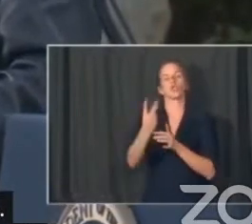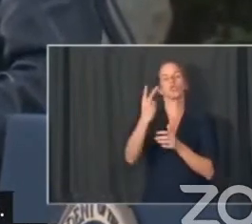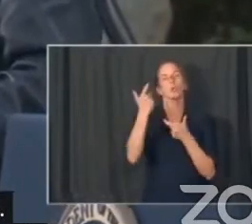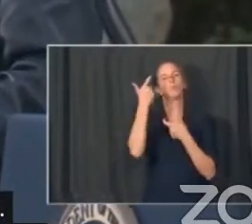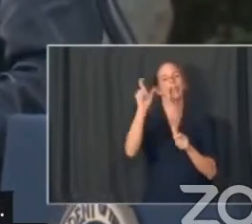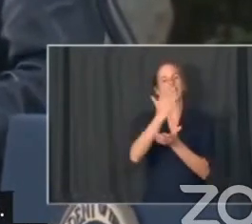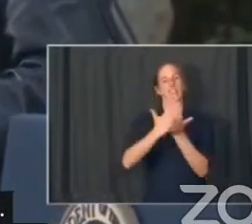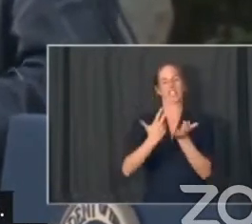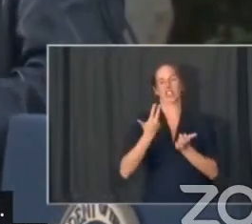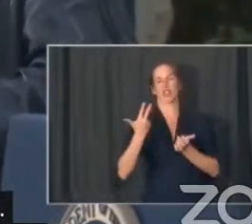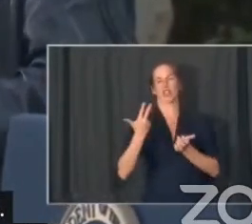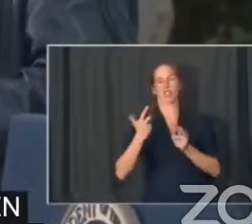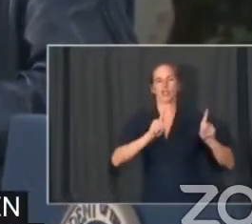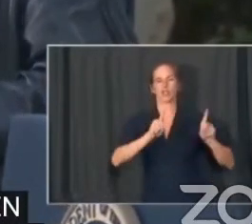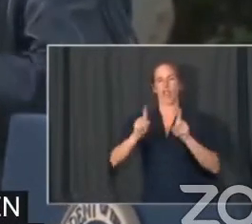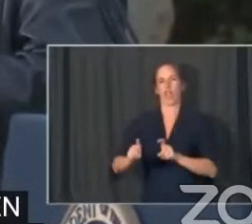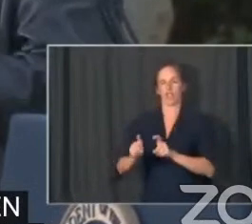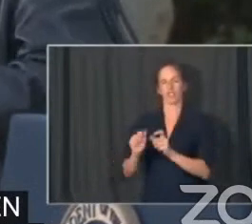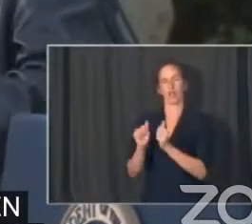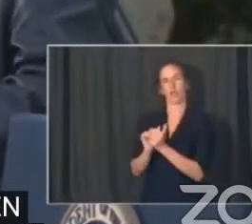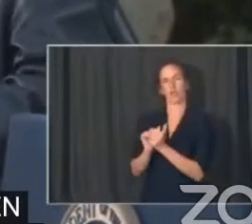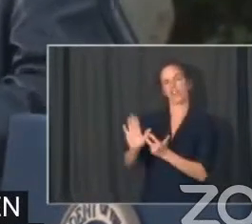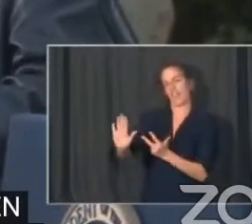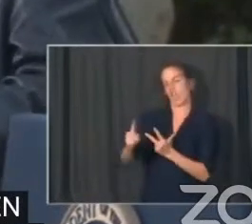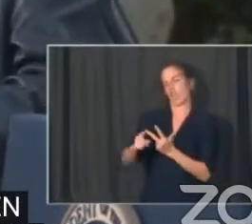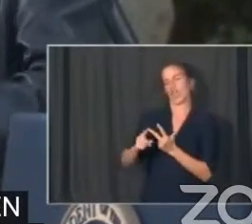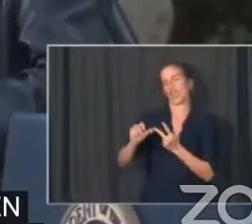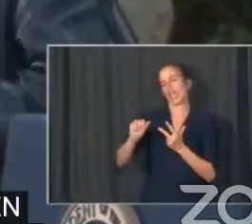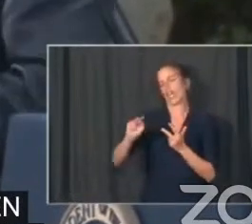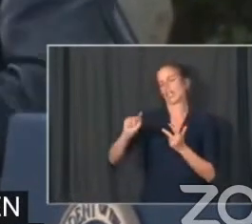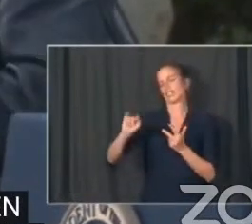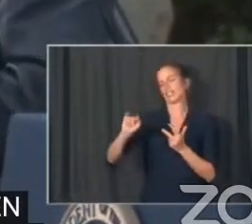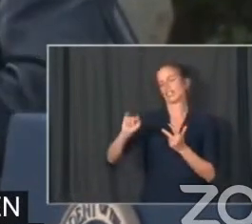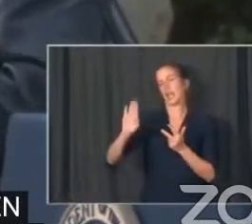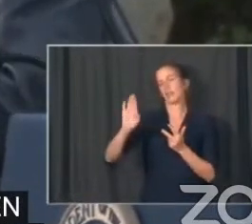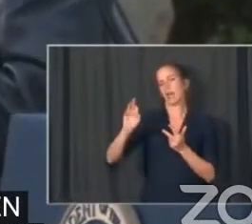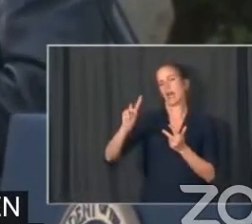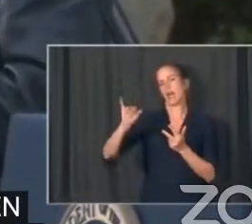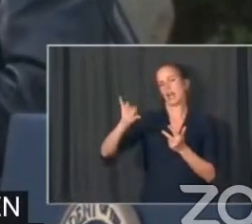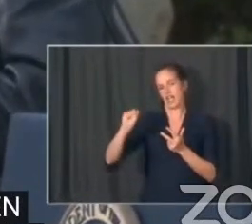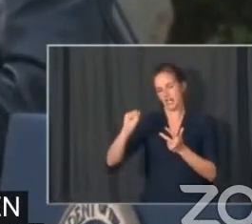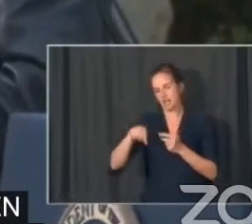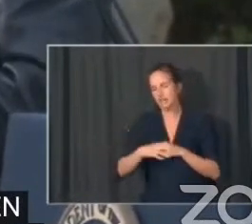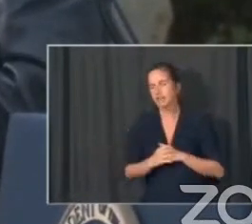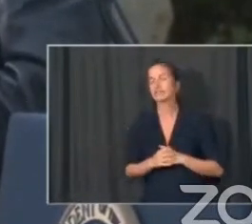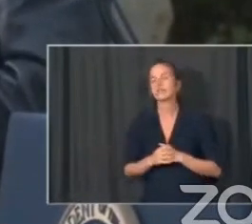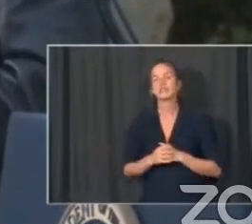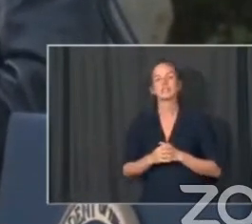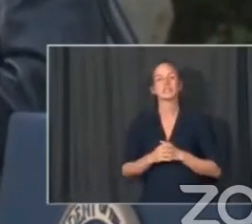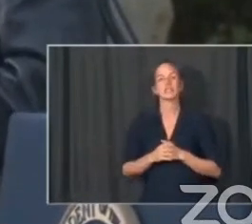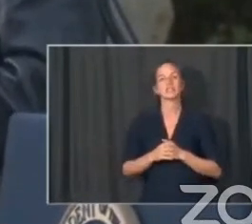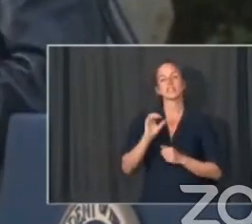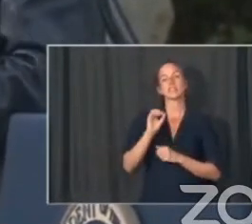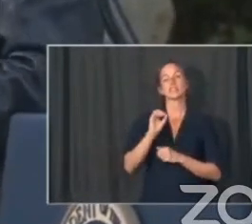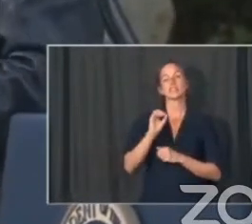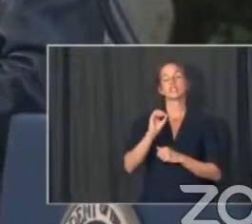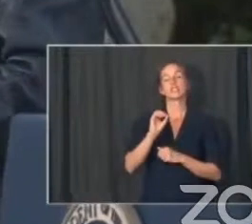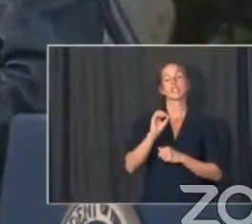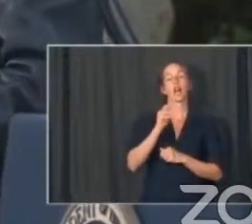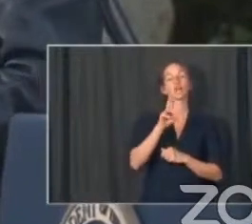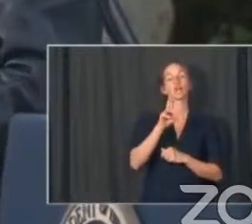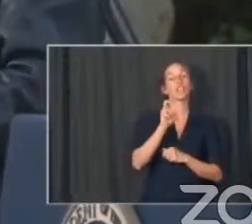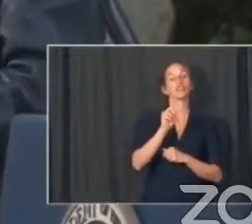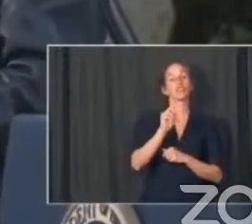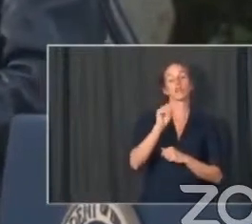alivio. En estas semanas esperamos que llegue a la fase final y que las personas puedan darnos luz verde para empezar a aplicar